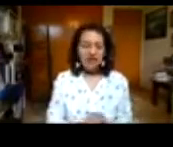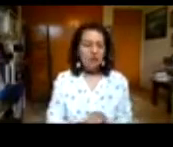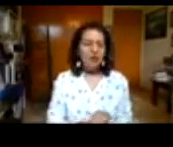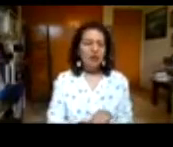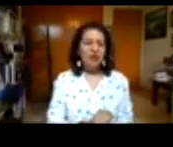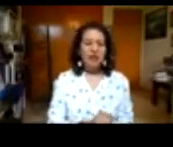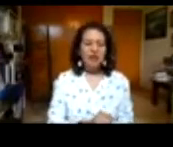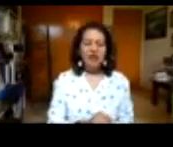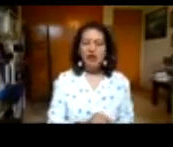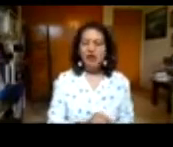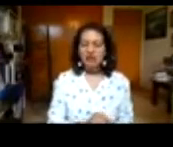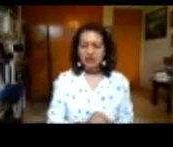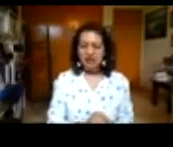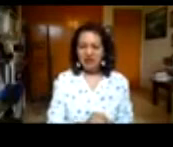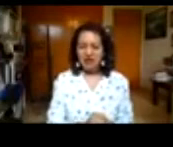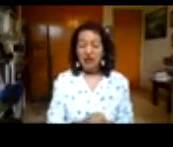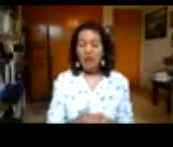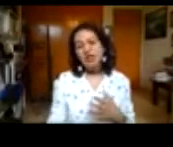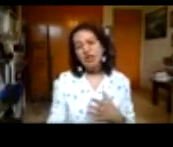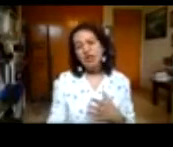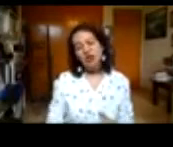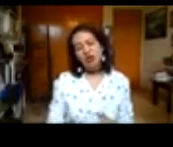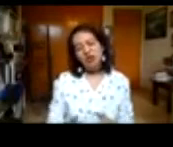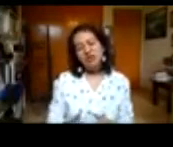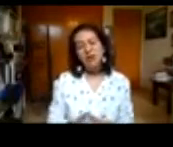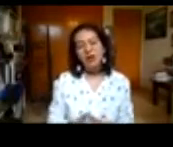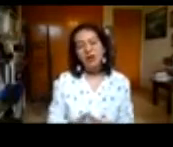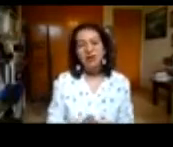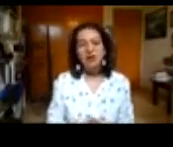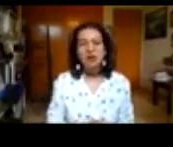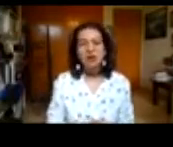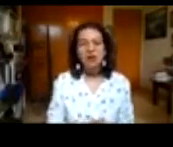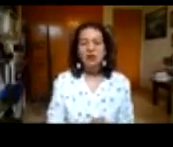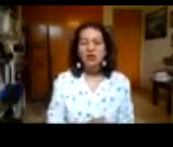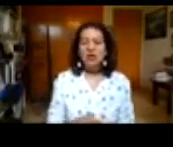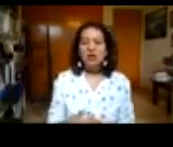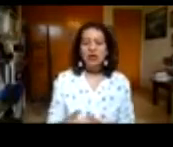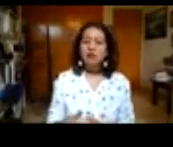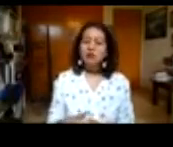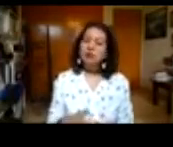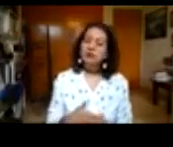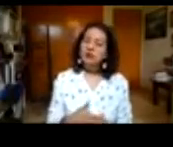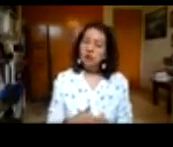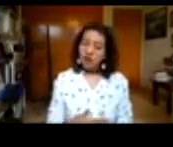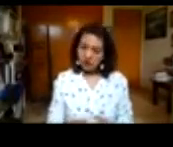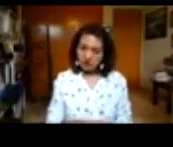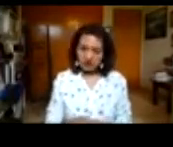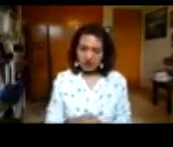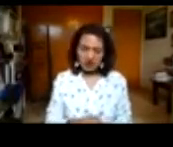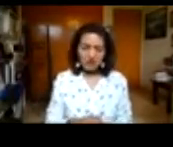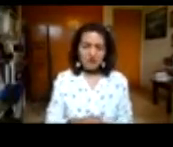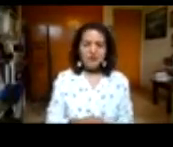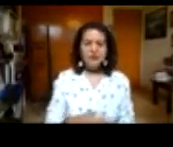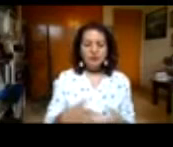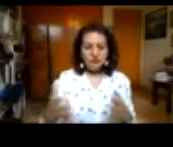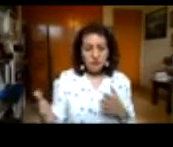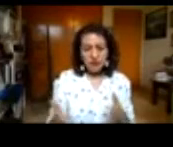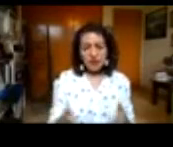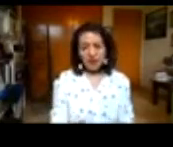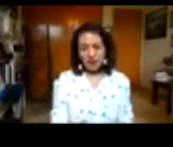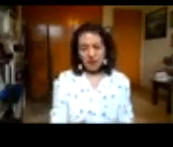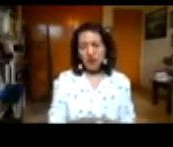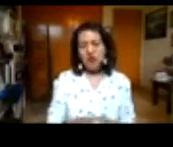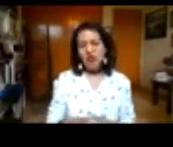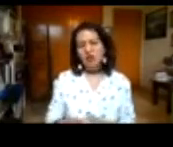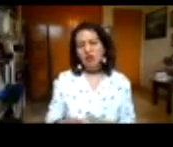guías es parte de del plan de acciones de Parlamento Abierto que justo se firmó el año pasado,